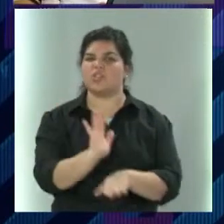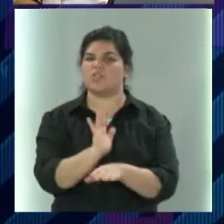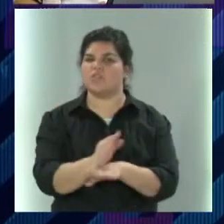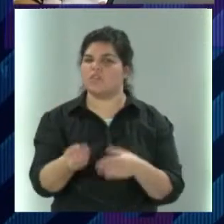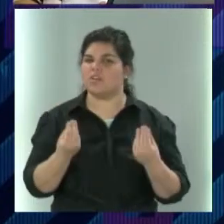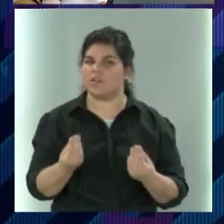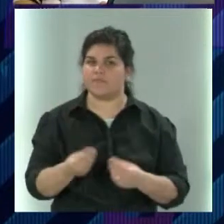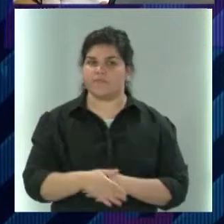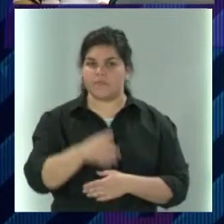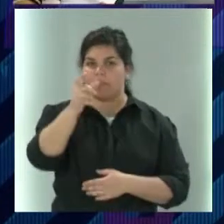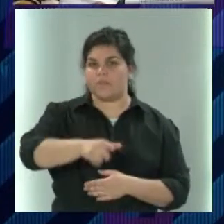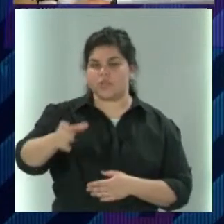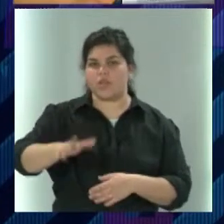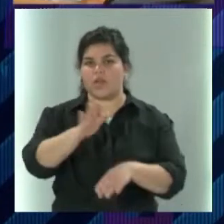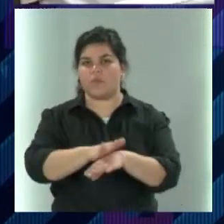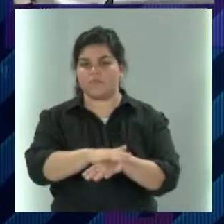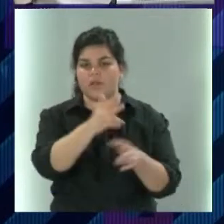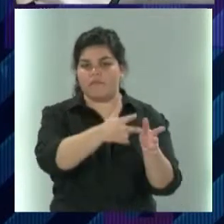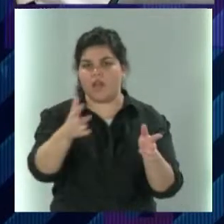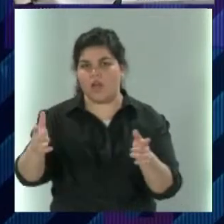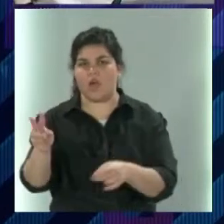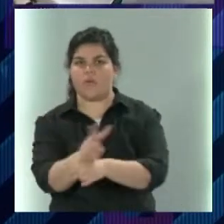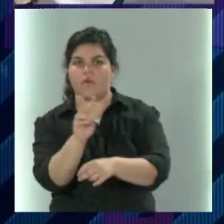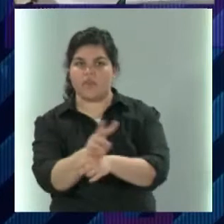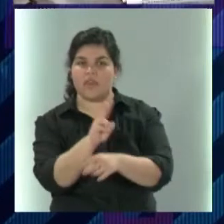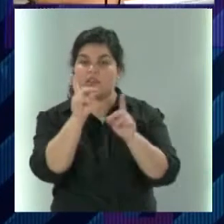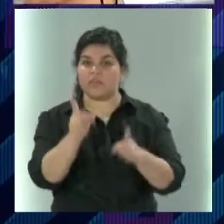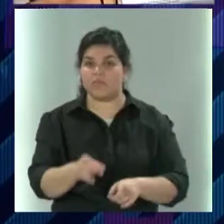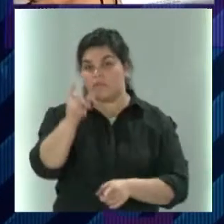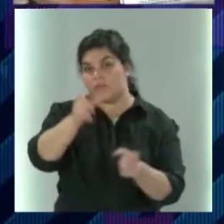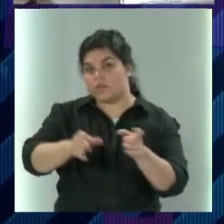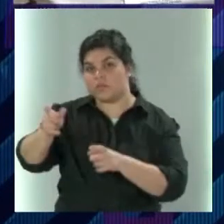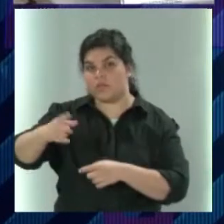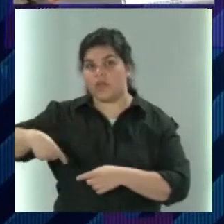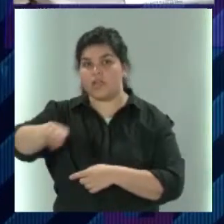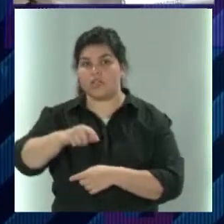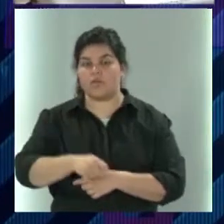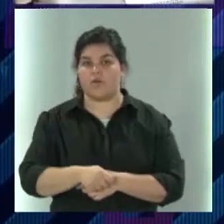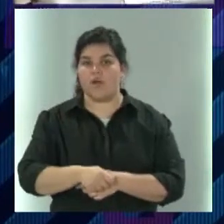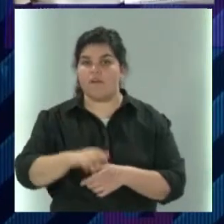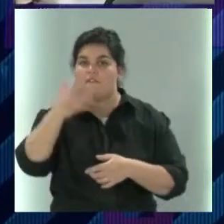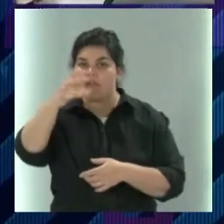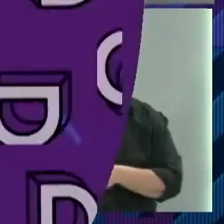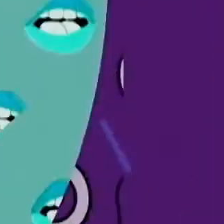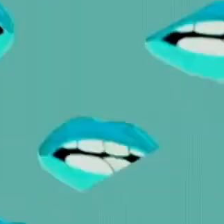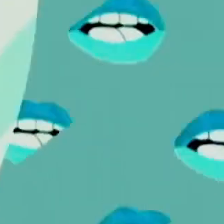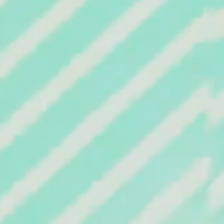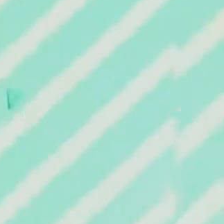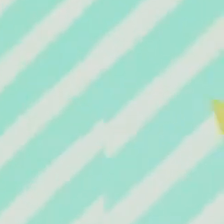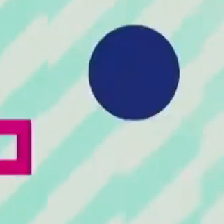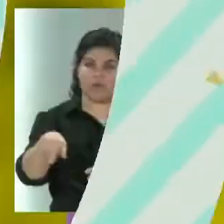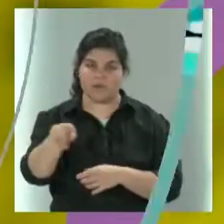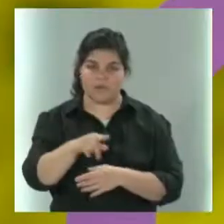con cuidacoches y a las personas que que limpian vidrios, ¿sí?, en las esquinas. Bueno, vamos a ver